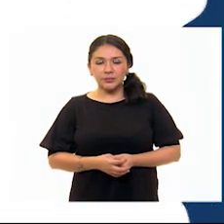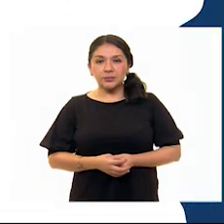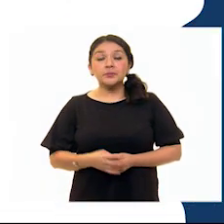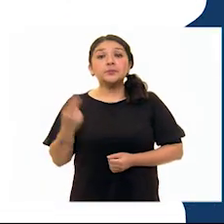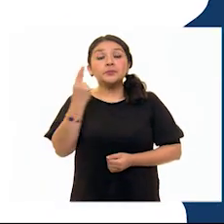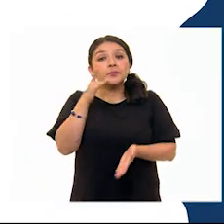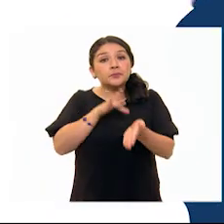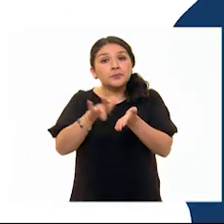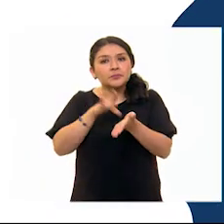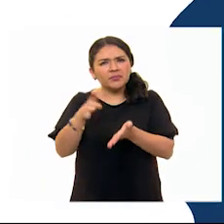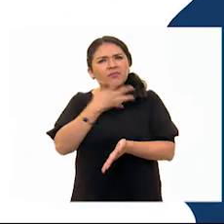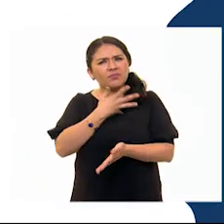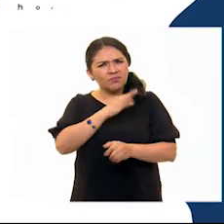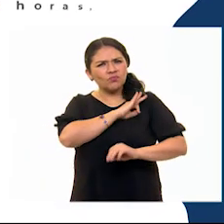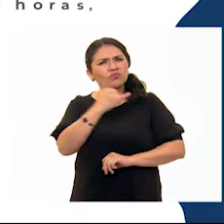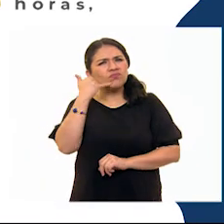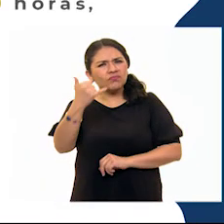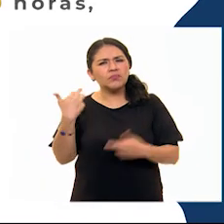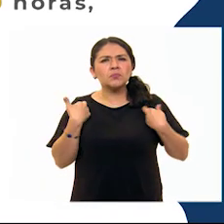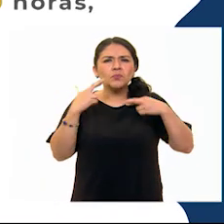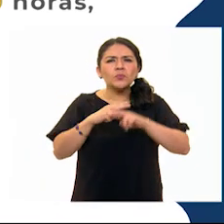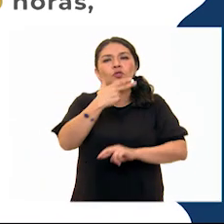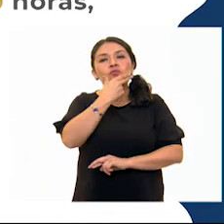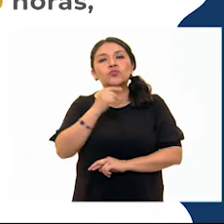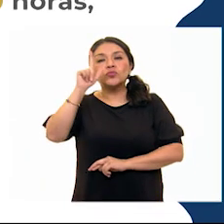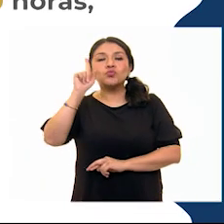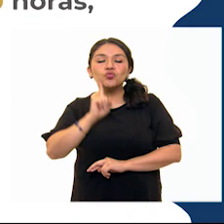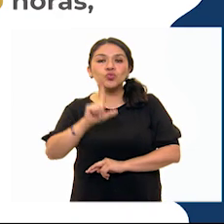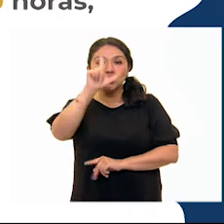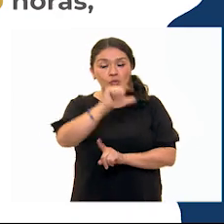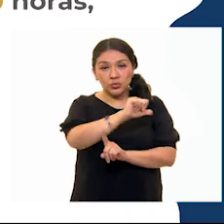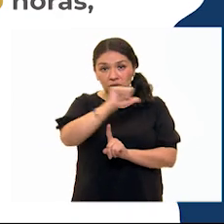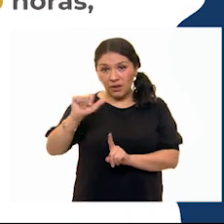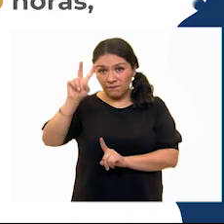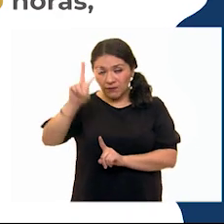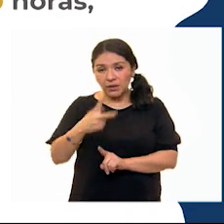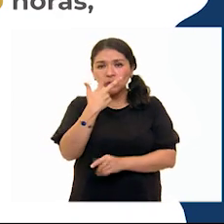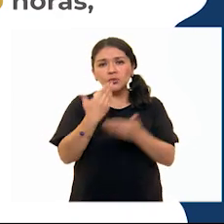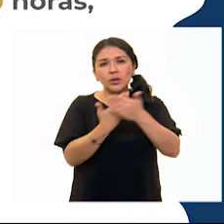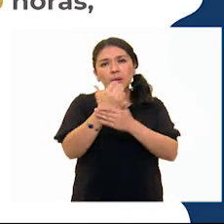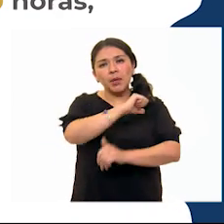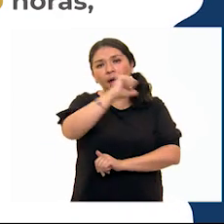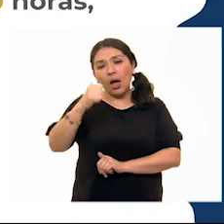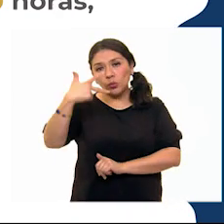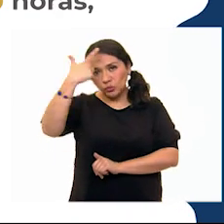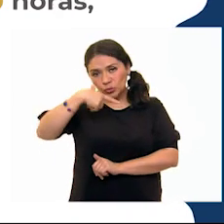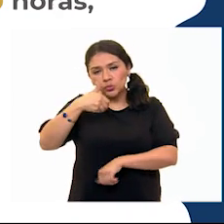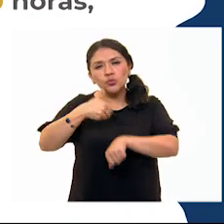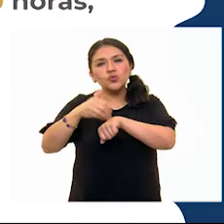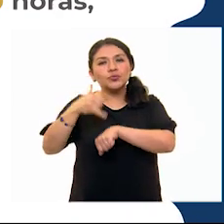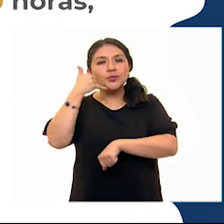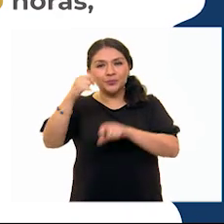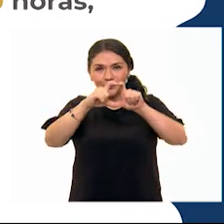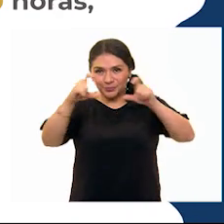Para apoyo pedagógico, hay maestras y maestros de lunes a viernes de 8 a 20 horas en el teléfono